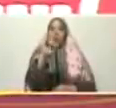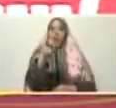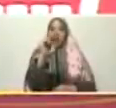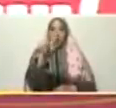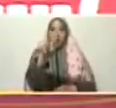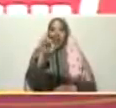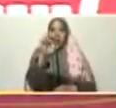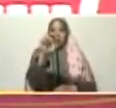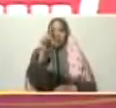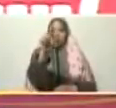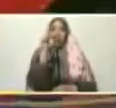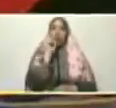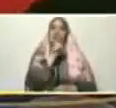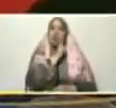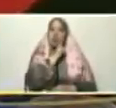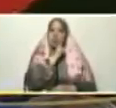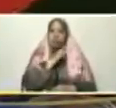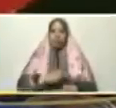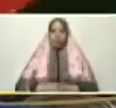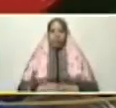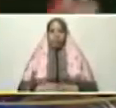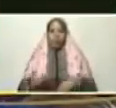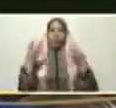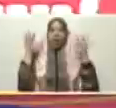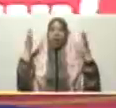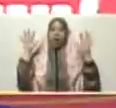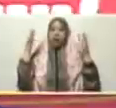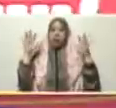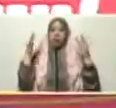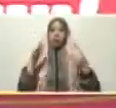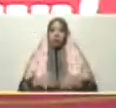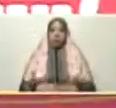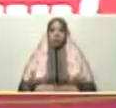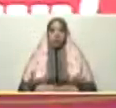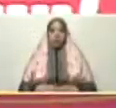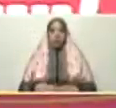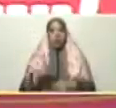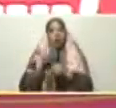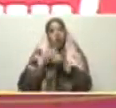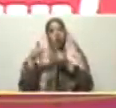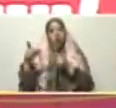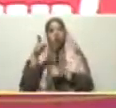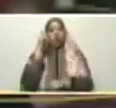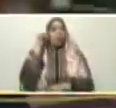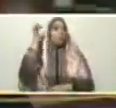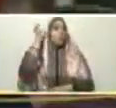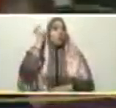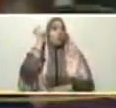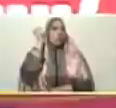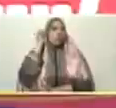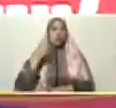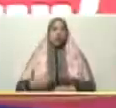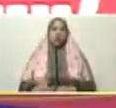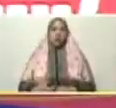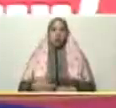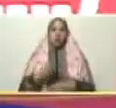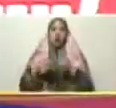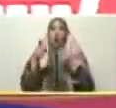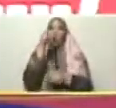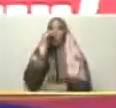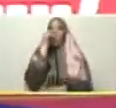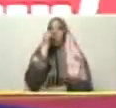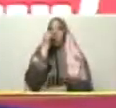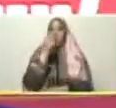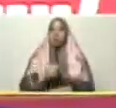yo en alvarado theresa carácter en gerli cueva